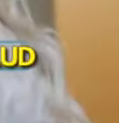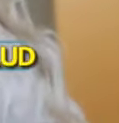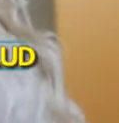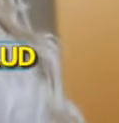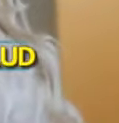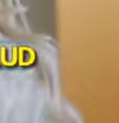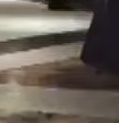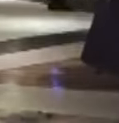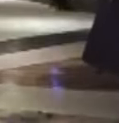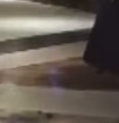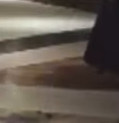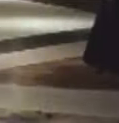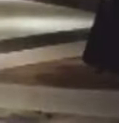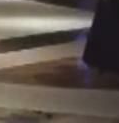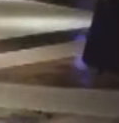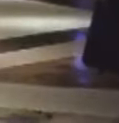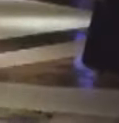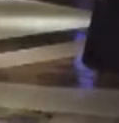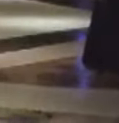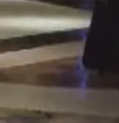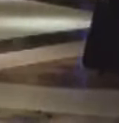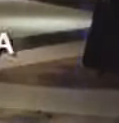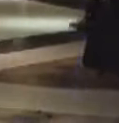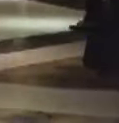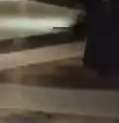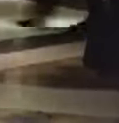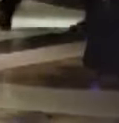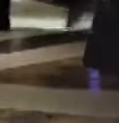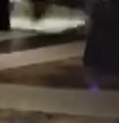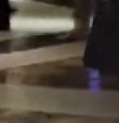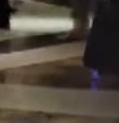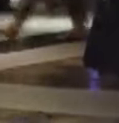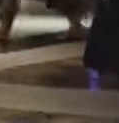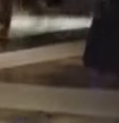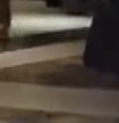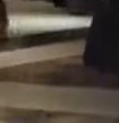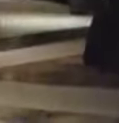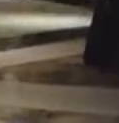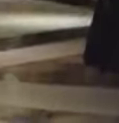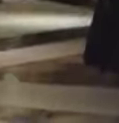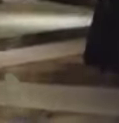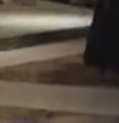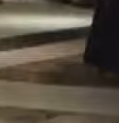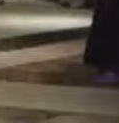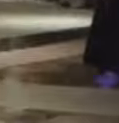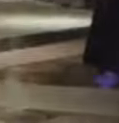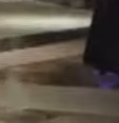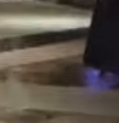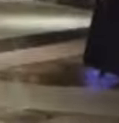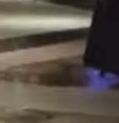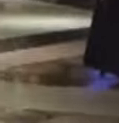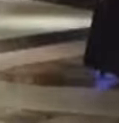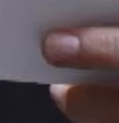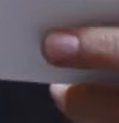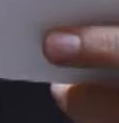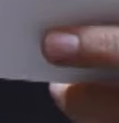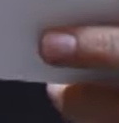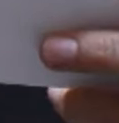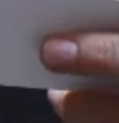durante 14 días. Si al cabo de este periodo empieza a tener fiebre, tos y sensación de falta de aire, busque ayuda